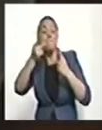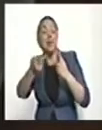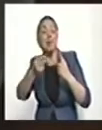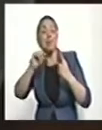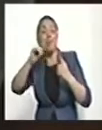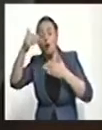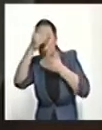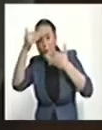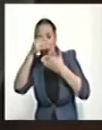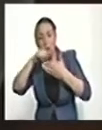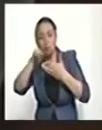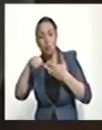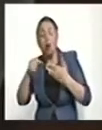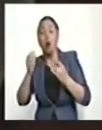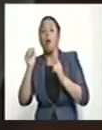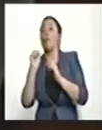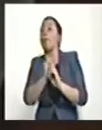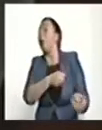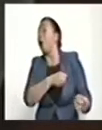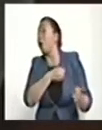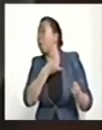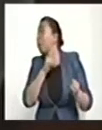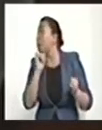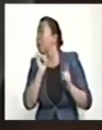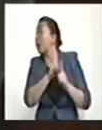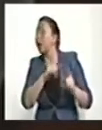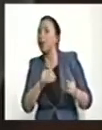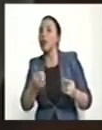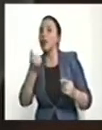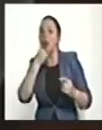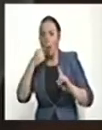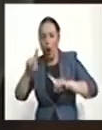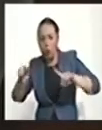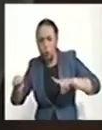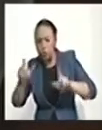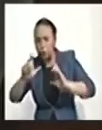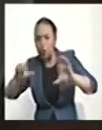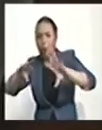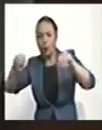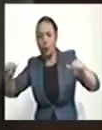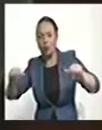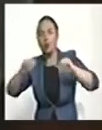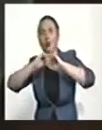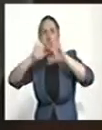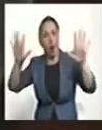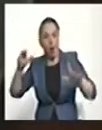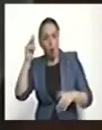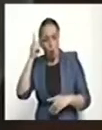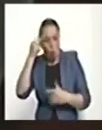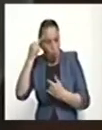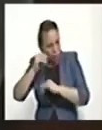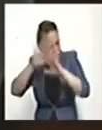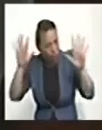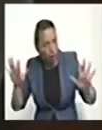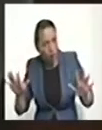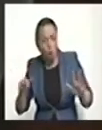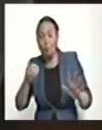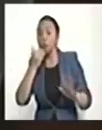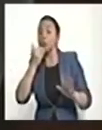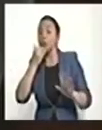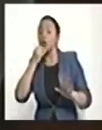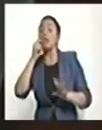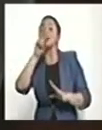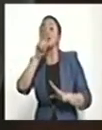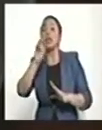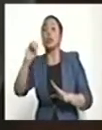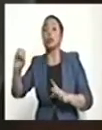han sido las ignoradas aquí. ¿Y qué hay desaparecidos? Claro que en Colombia hay desaparecidos. Por ejemplo, los